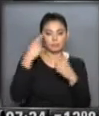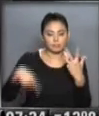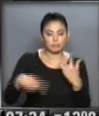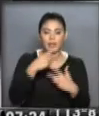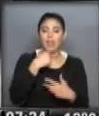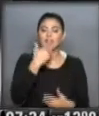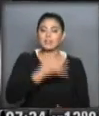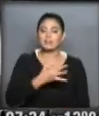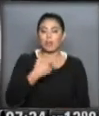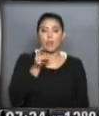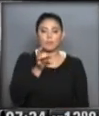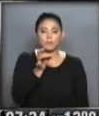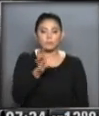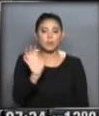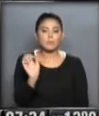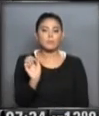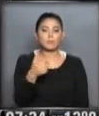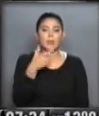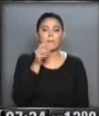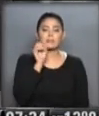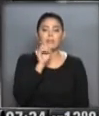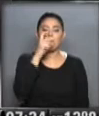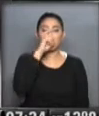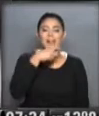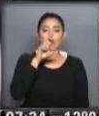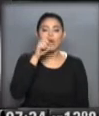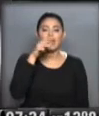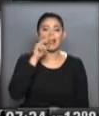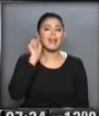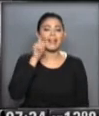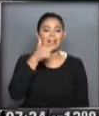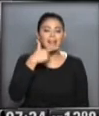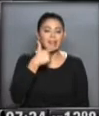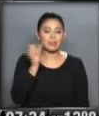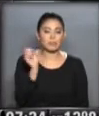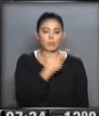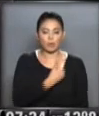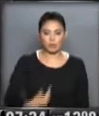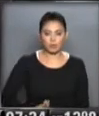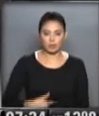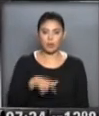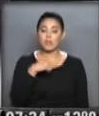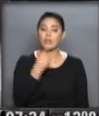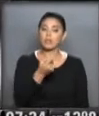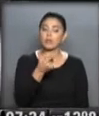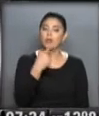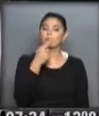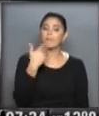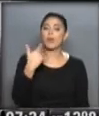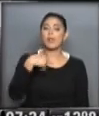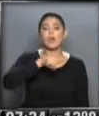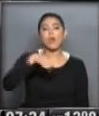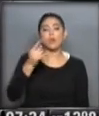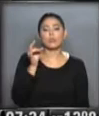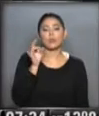su órbita la línea ferroviaria Belgrano Cargas. Así lo informó el ministro Florencio Randazzo, quien no descartó que lo mismo podría